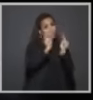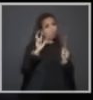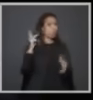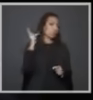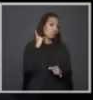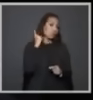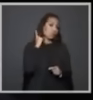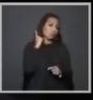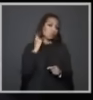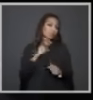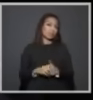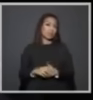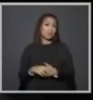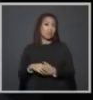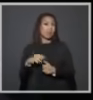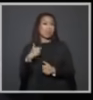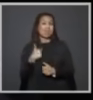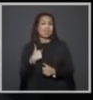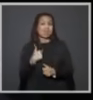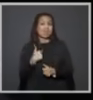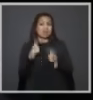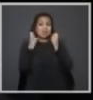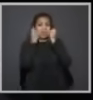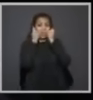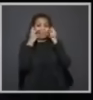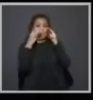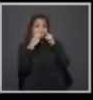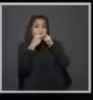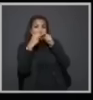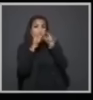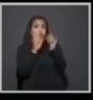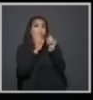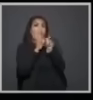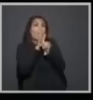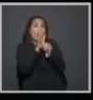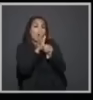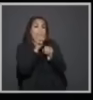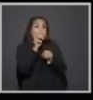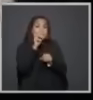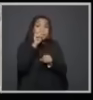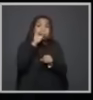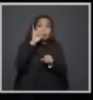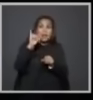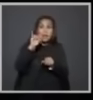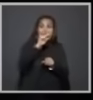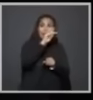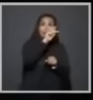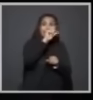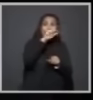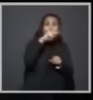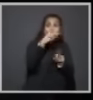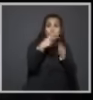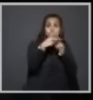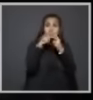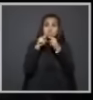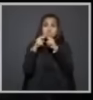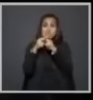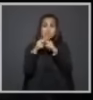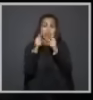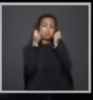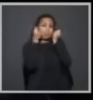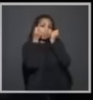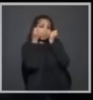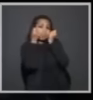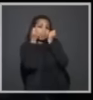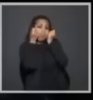por la militancia partidista, porque los que realmente mandan, dominan, aplastan